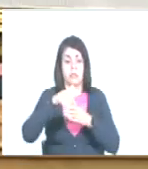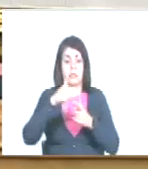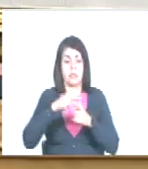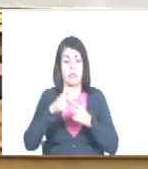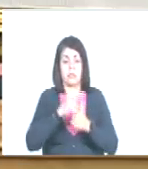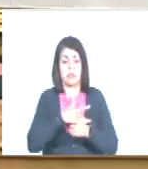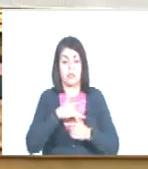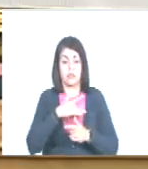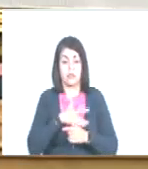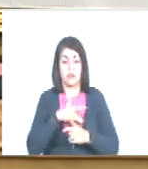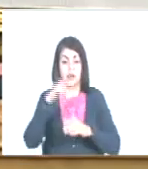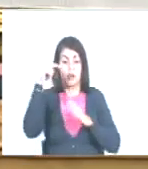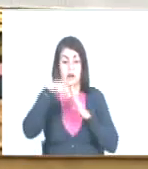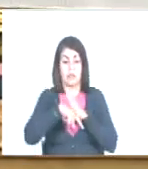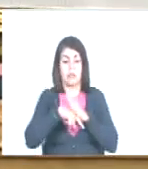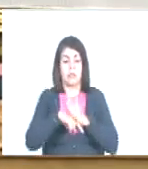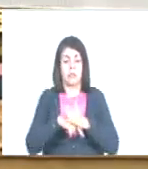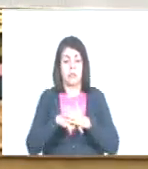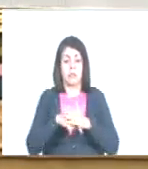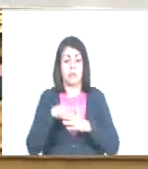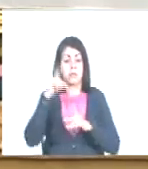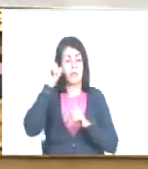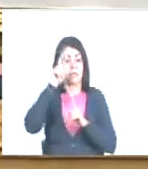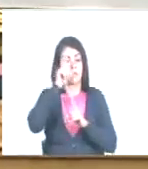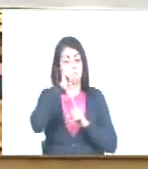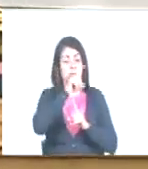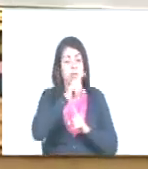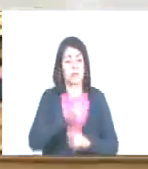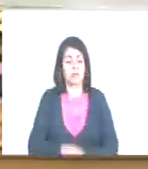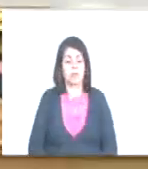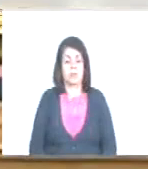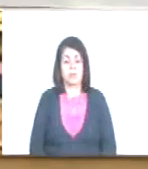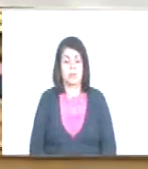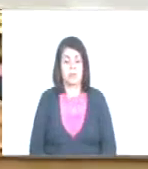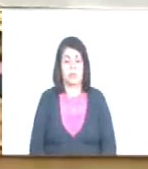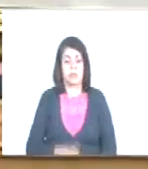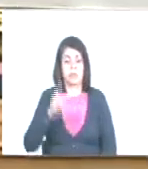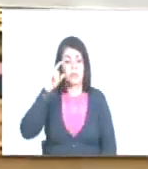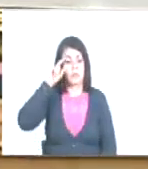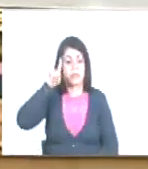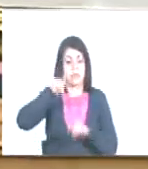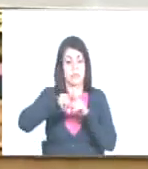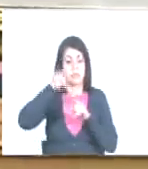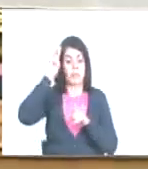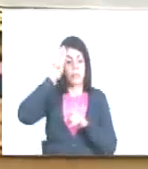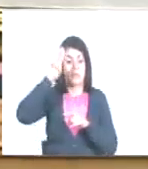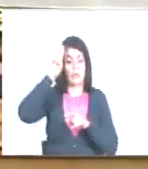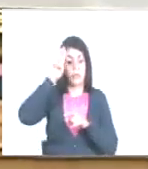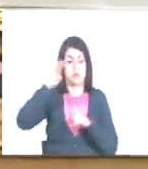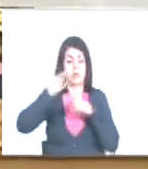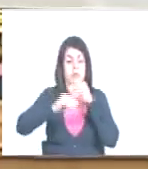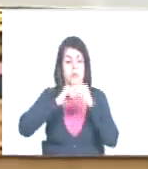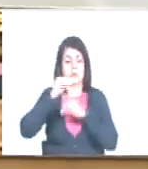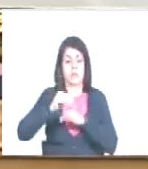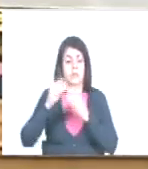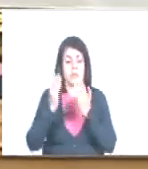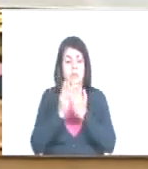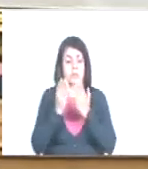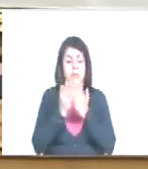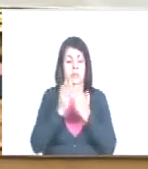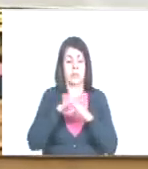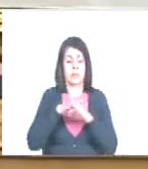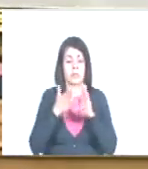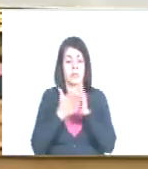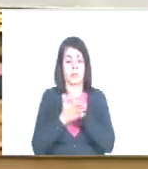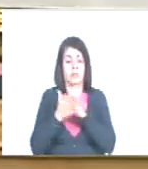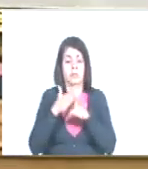un sentido profundamente pedagógico. Era como un maestro dando clase en cada tarima.